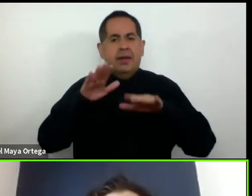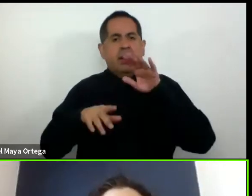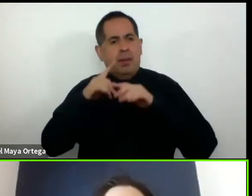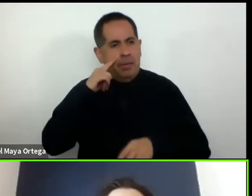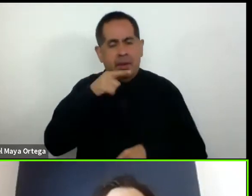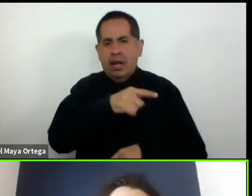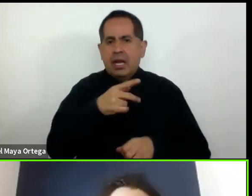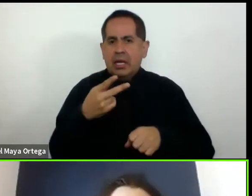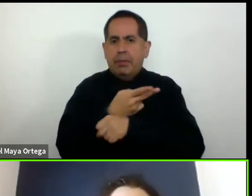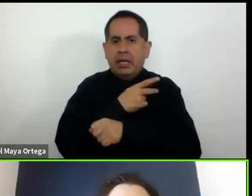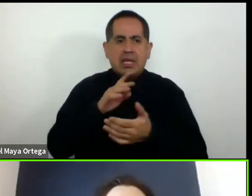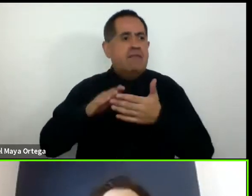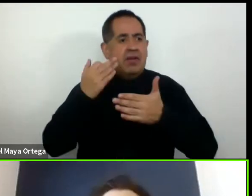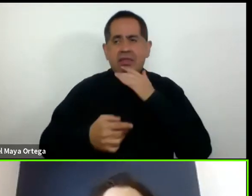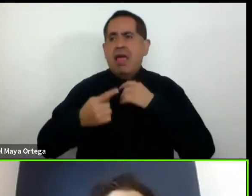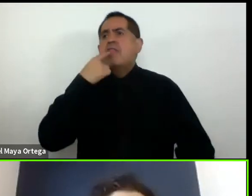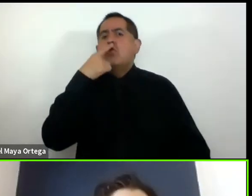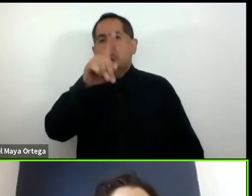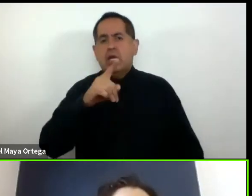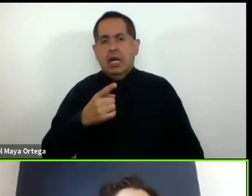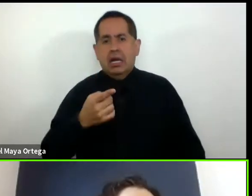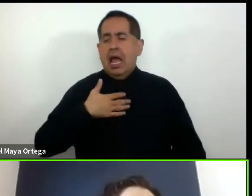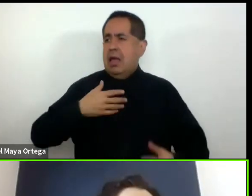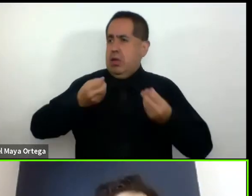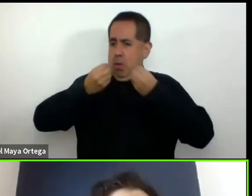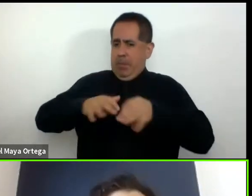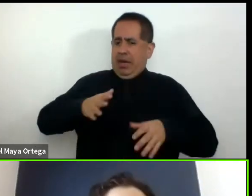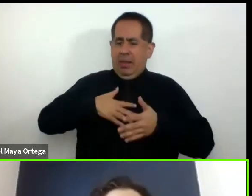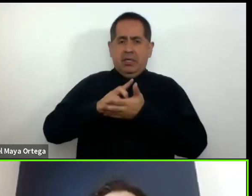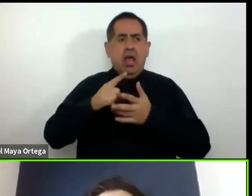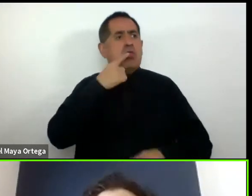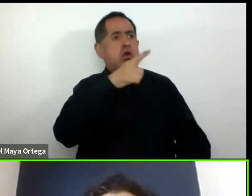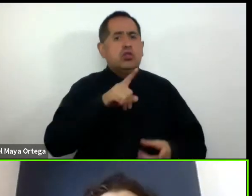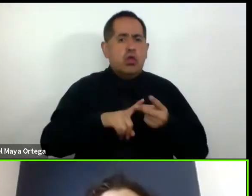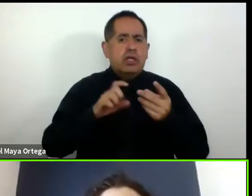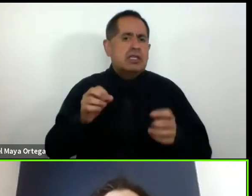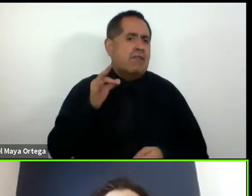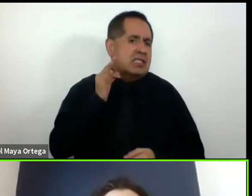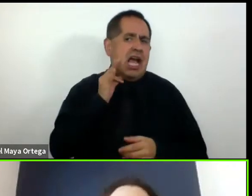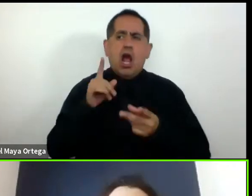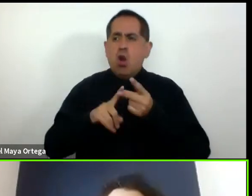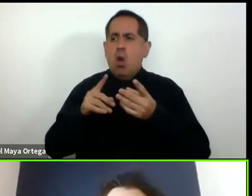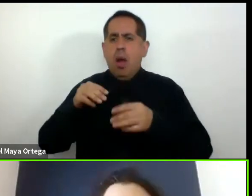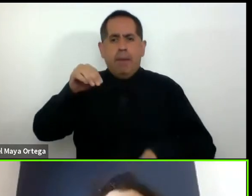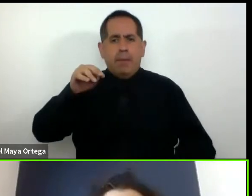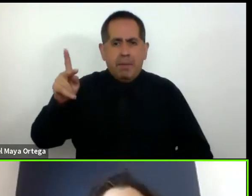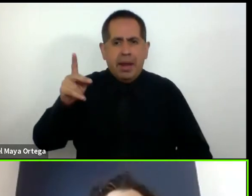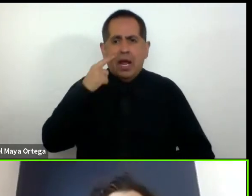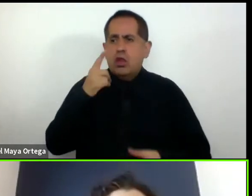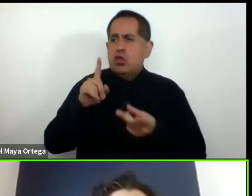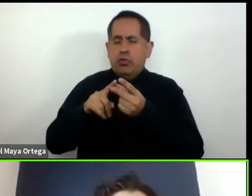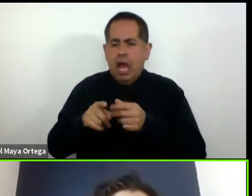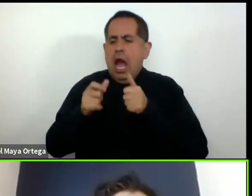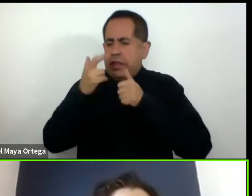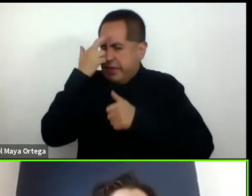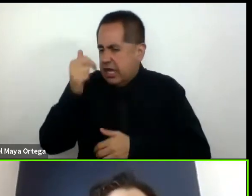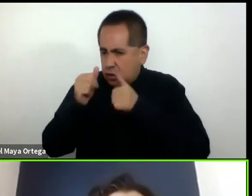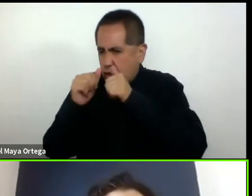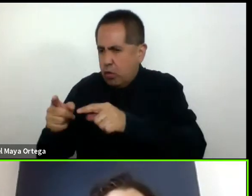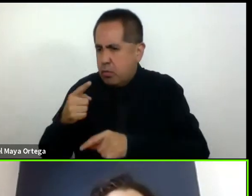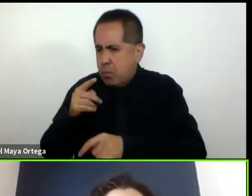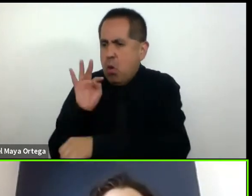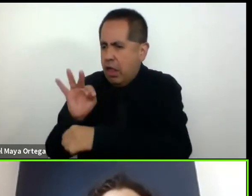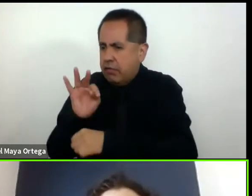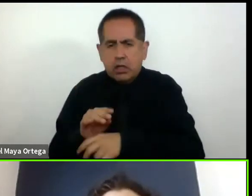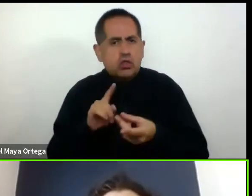que enfrentan para denunciar delitos, y una vez denunciados, para que un fiscal o un ministerio público le dé crédito justamente a esa denuncia. Es un poco las